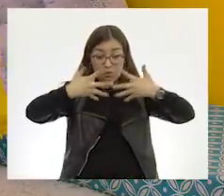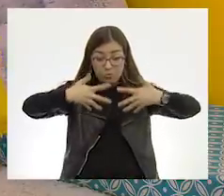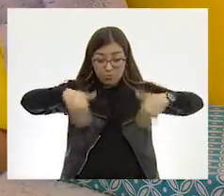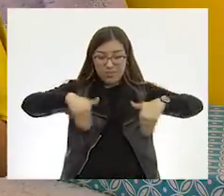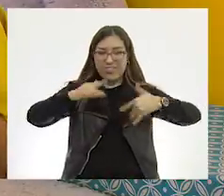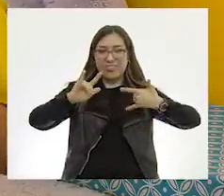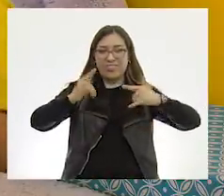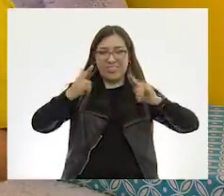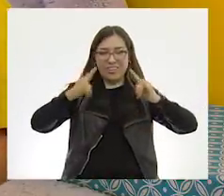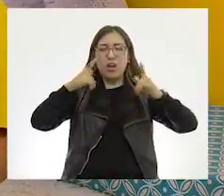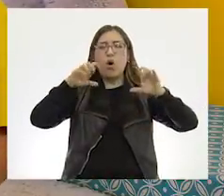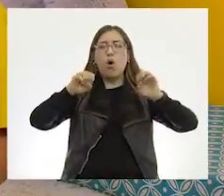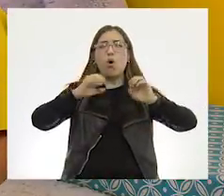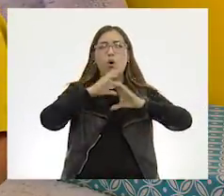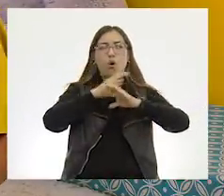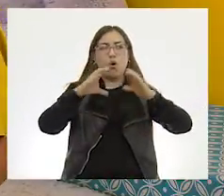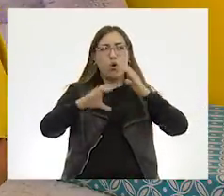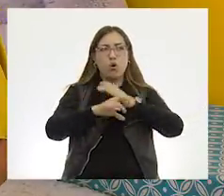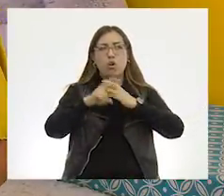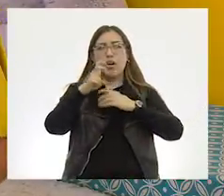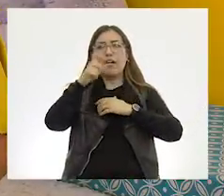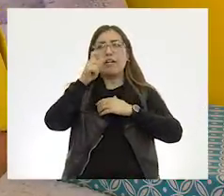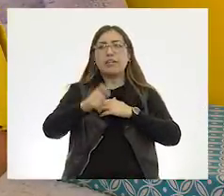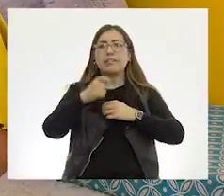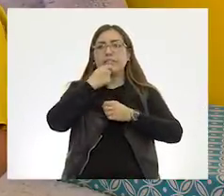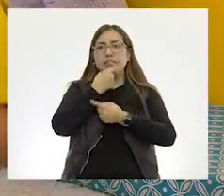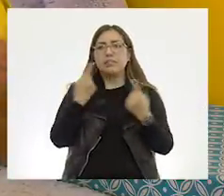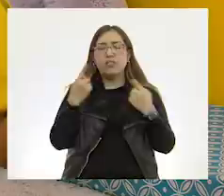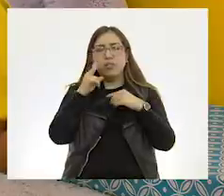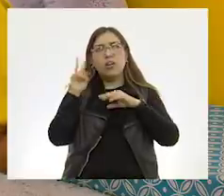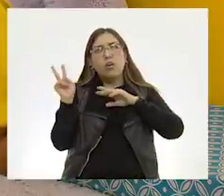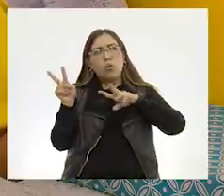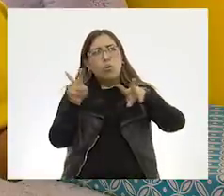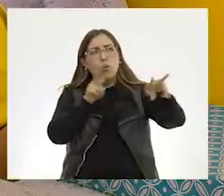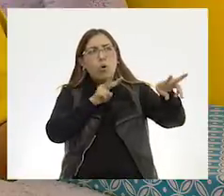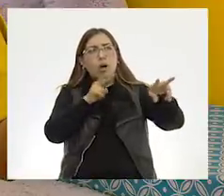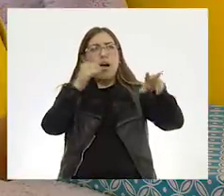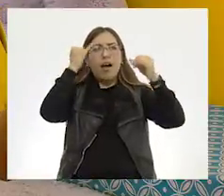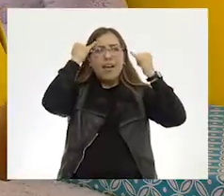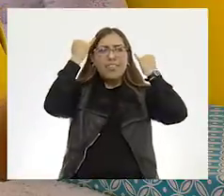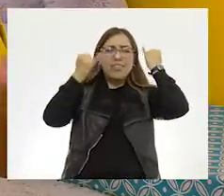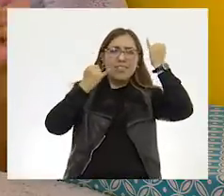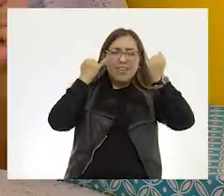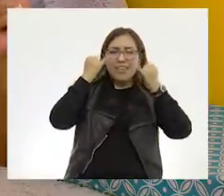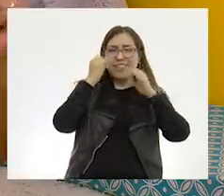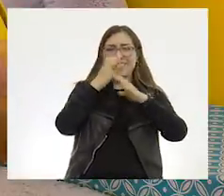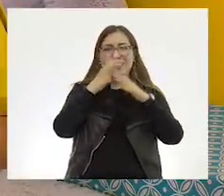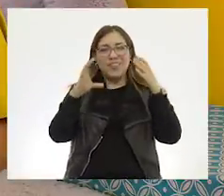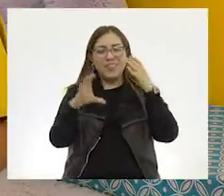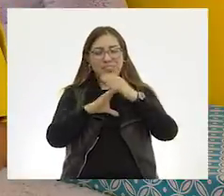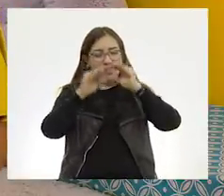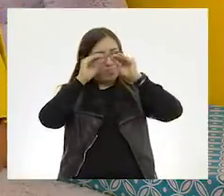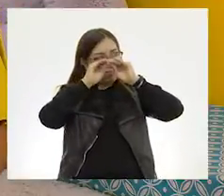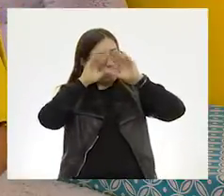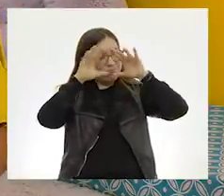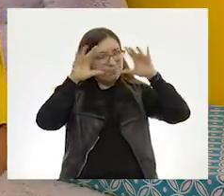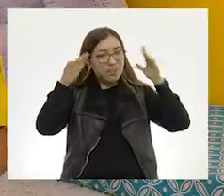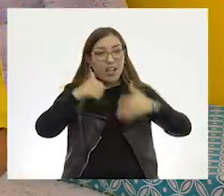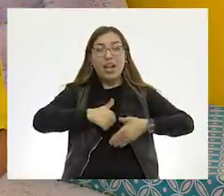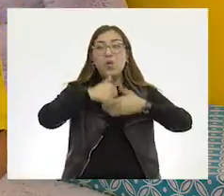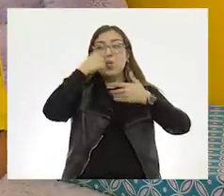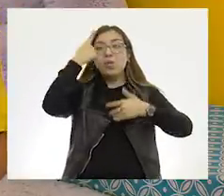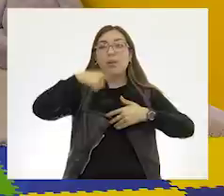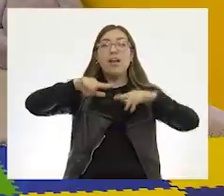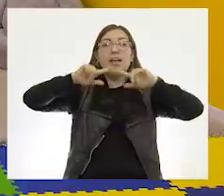objetos, hay un arte visual que impregna a los niños de ideas, que escapan de la realidad cotidiana y favorecen la construcción del lenguaje en